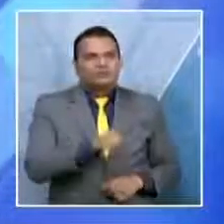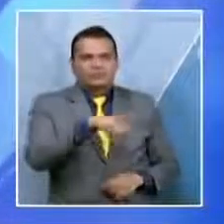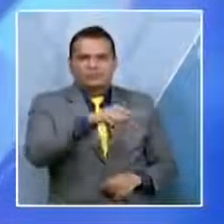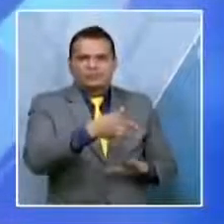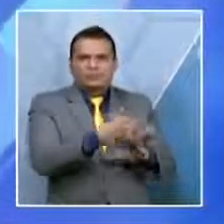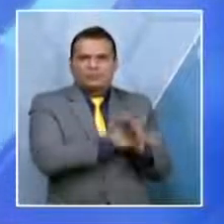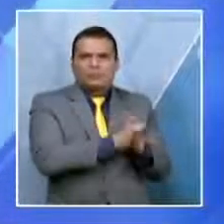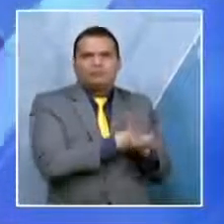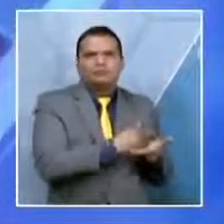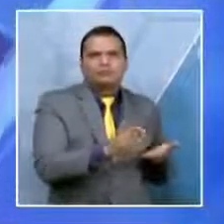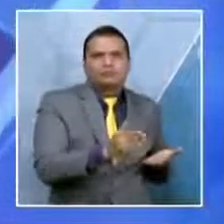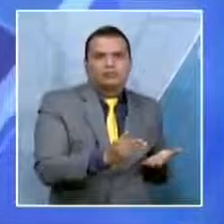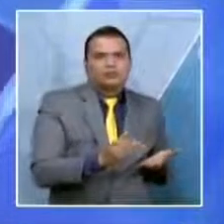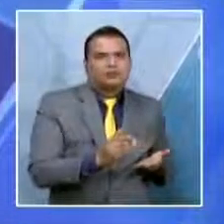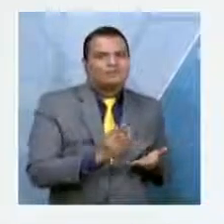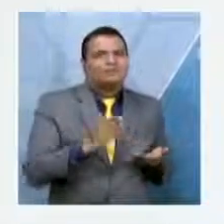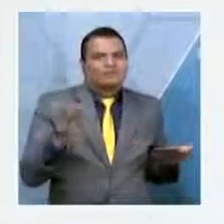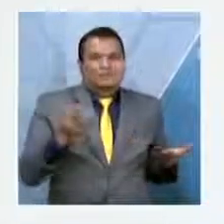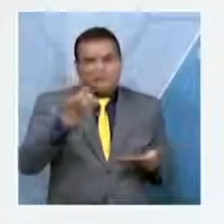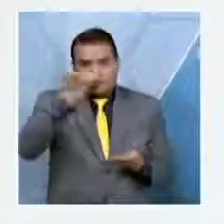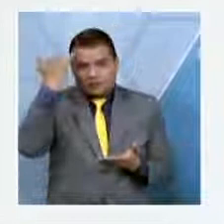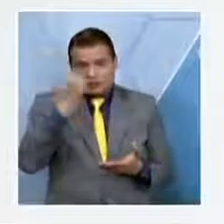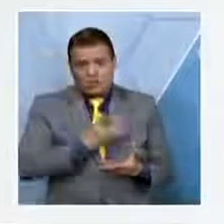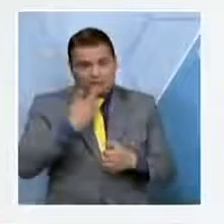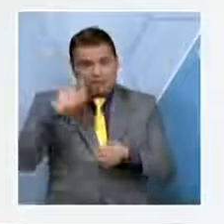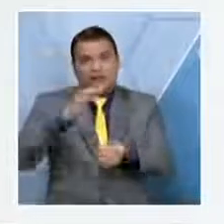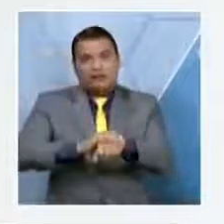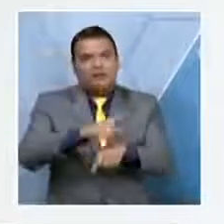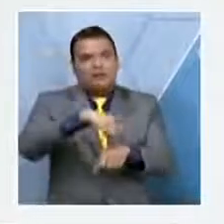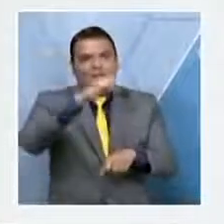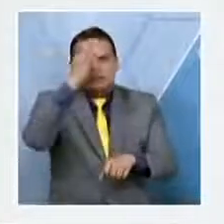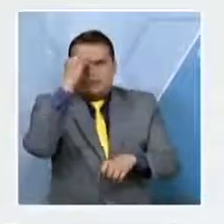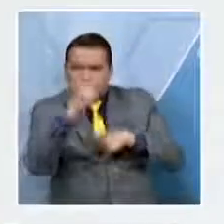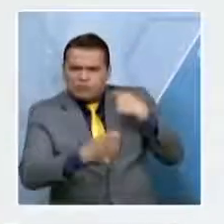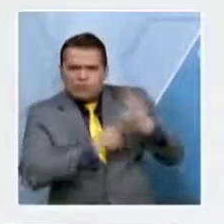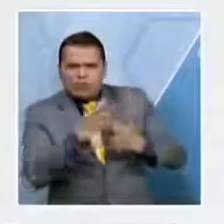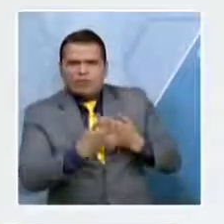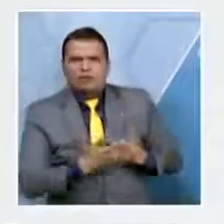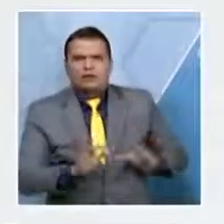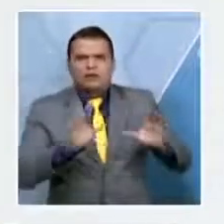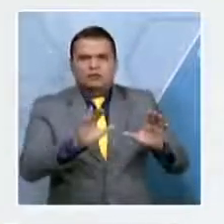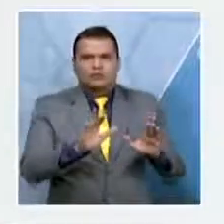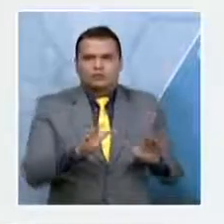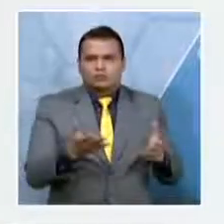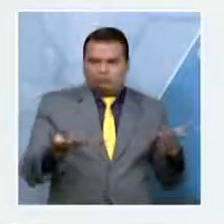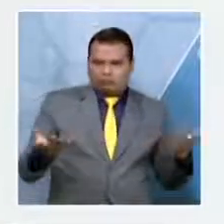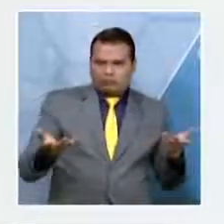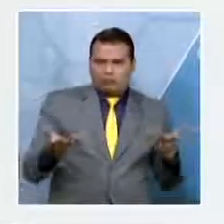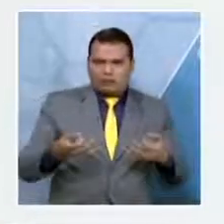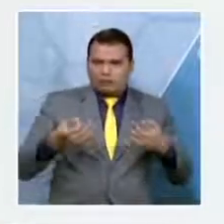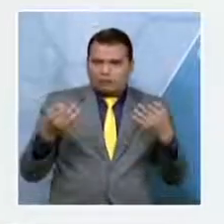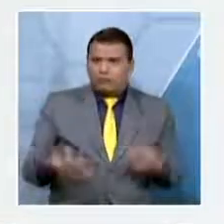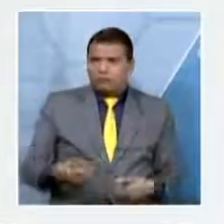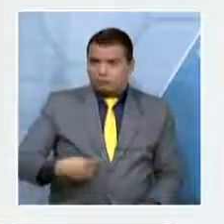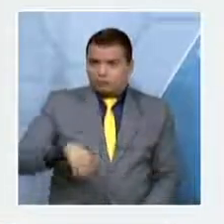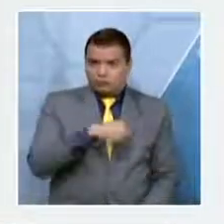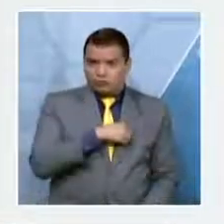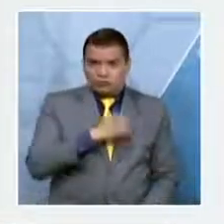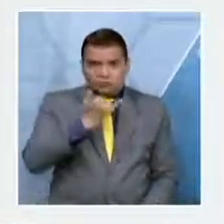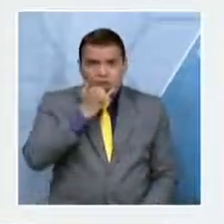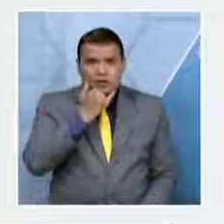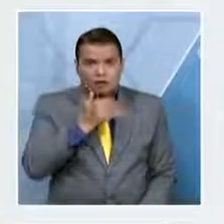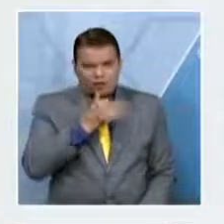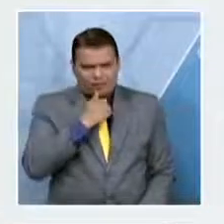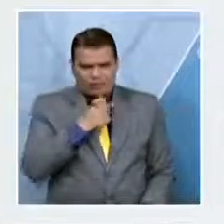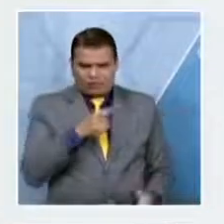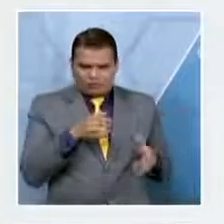desalojados eran vendedores de drogas. Somos vendedores informales, no hacemos parte de ninguna red de